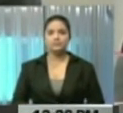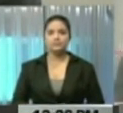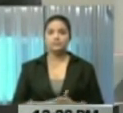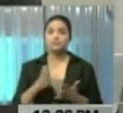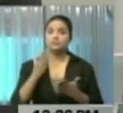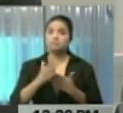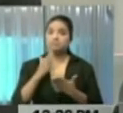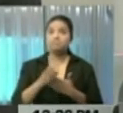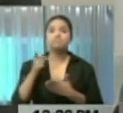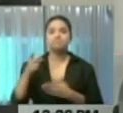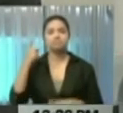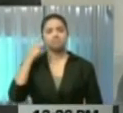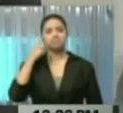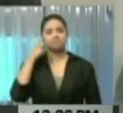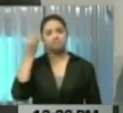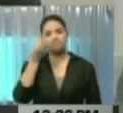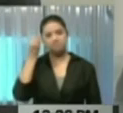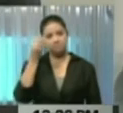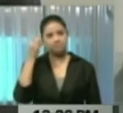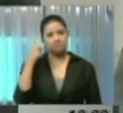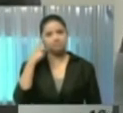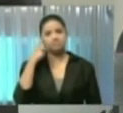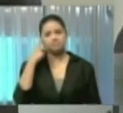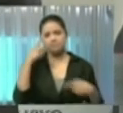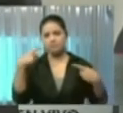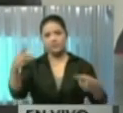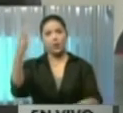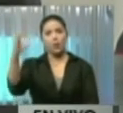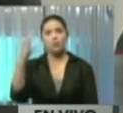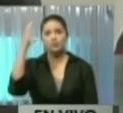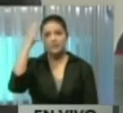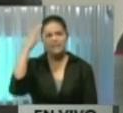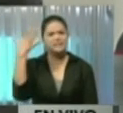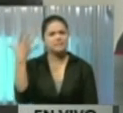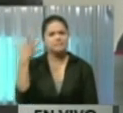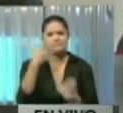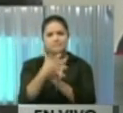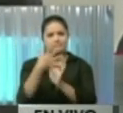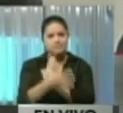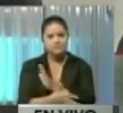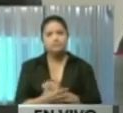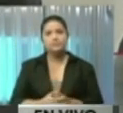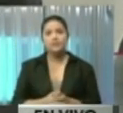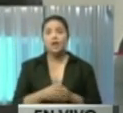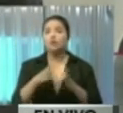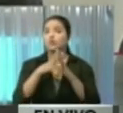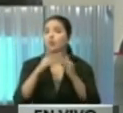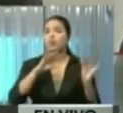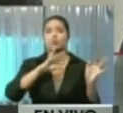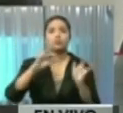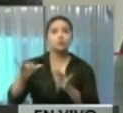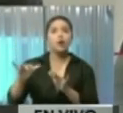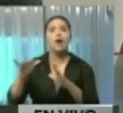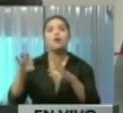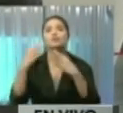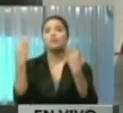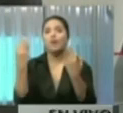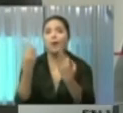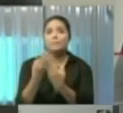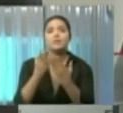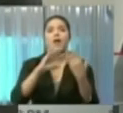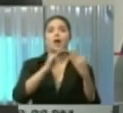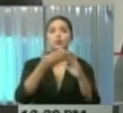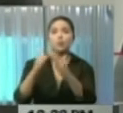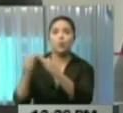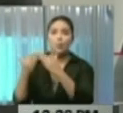un espacio de reflexión, un espacio de generación de conciencia para que vayan a sus hogares, a sus familias y a sus